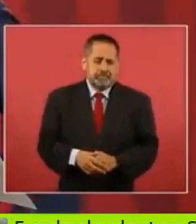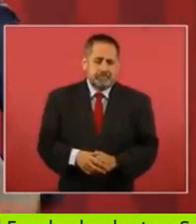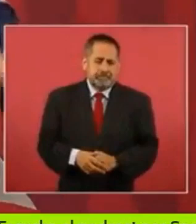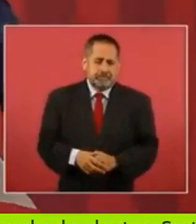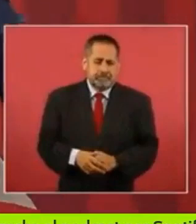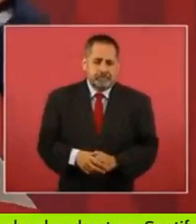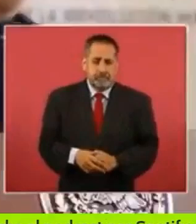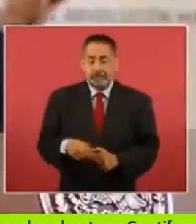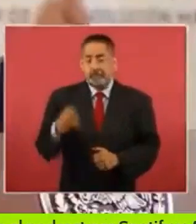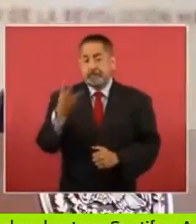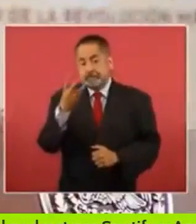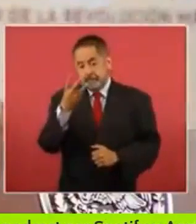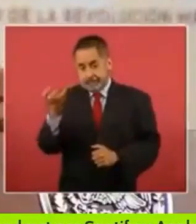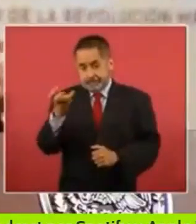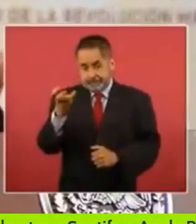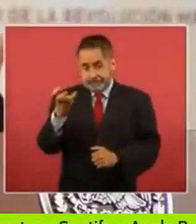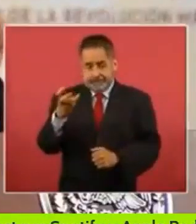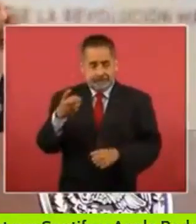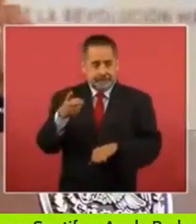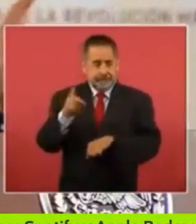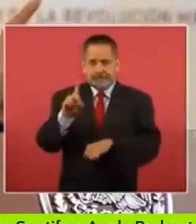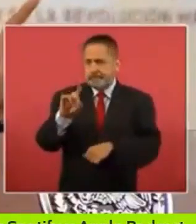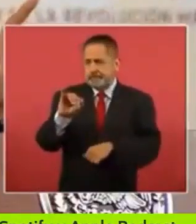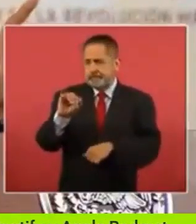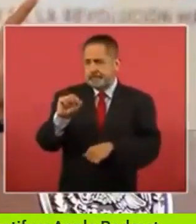y de los 300 distritos